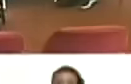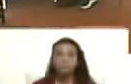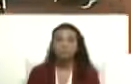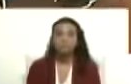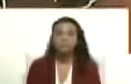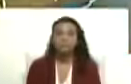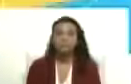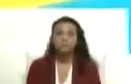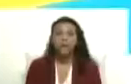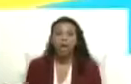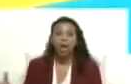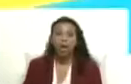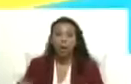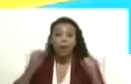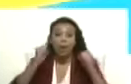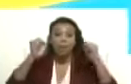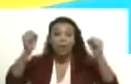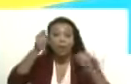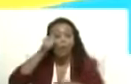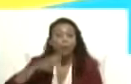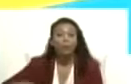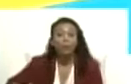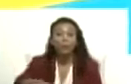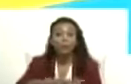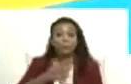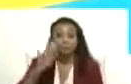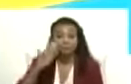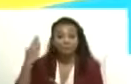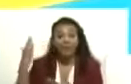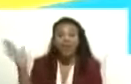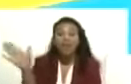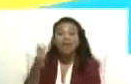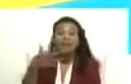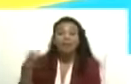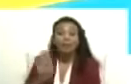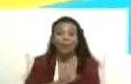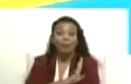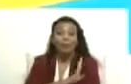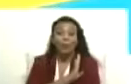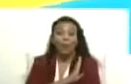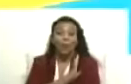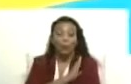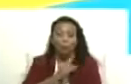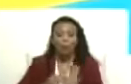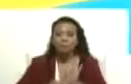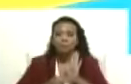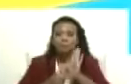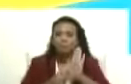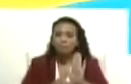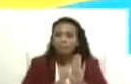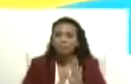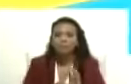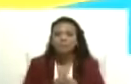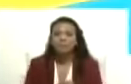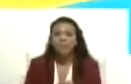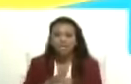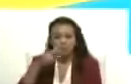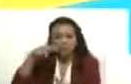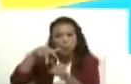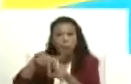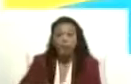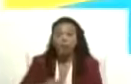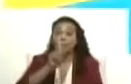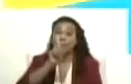Gloria al bravo pueblo. La bandera que fue humillada